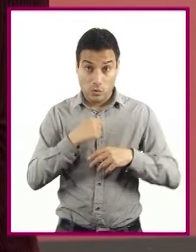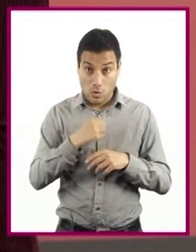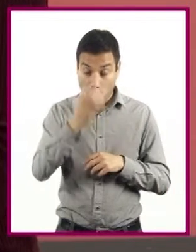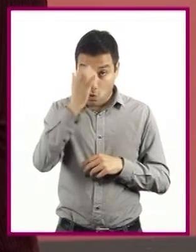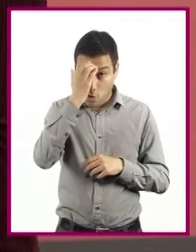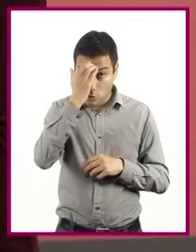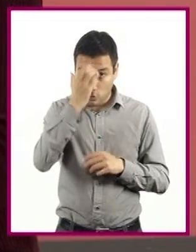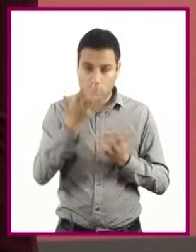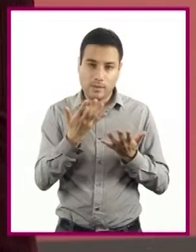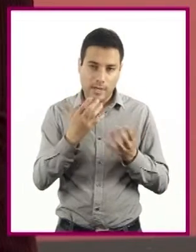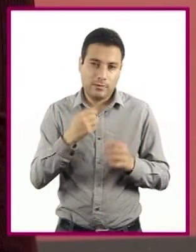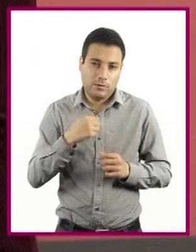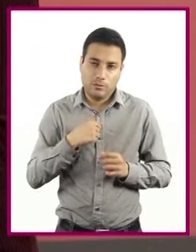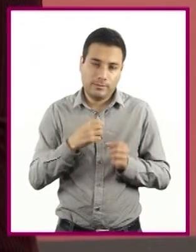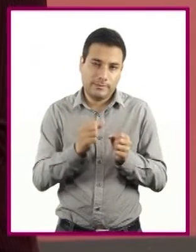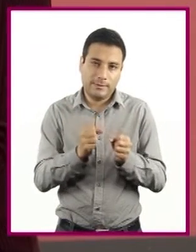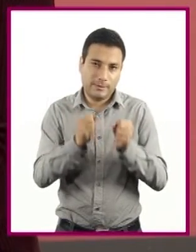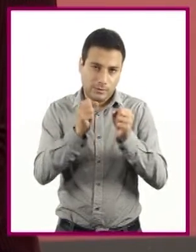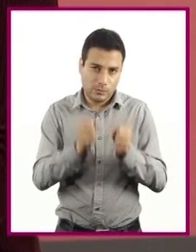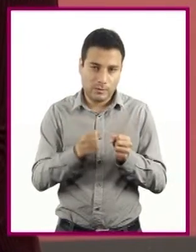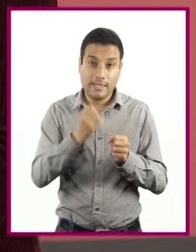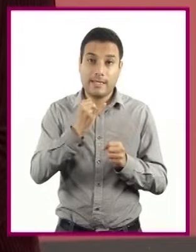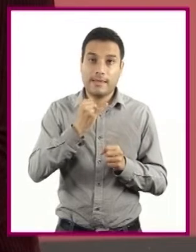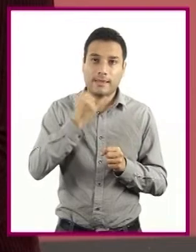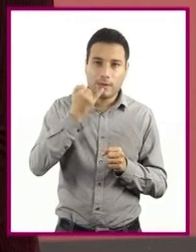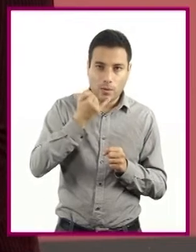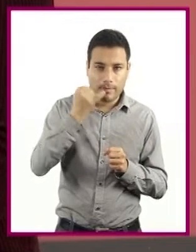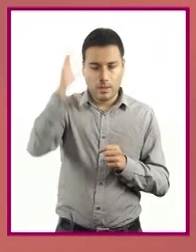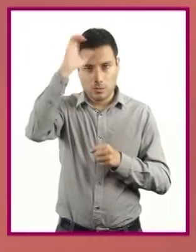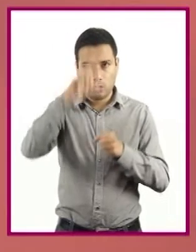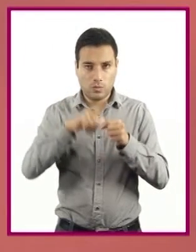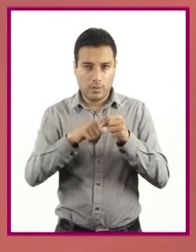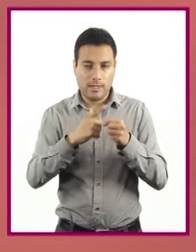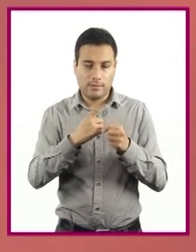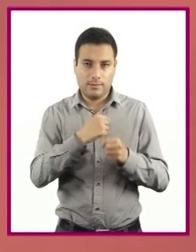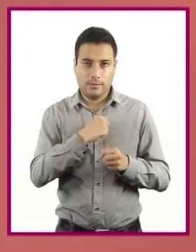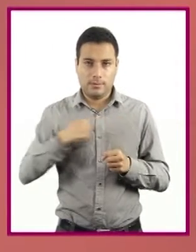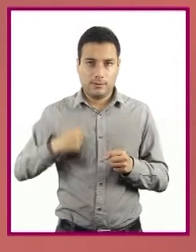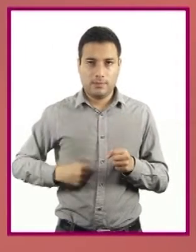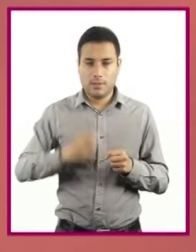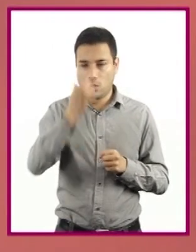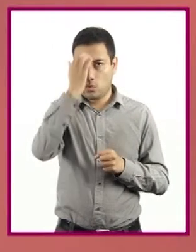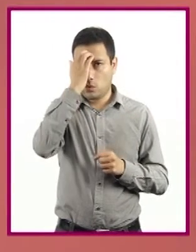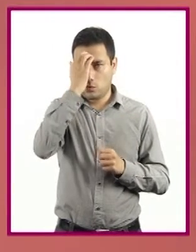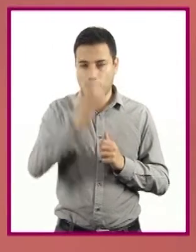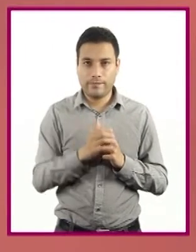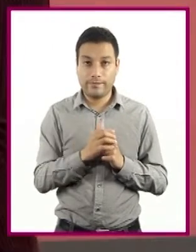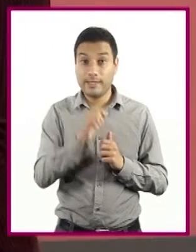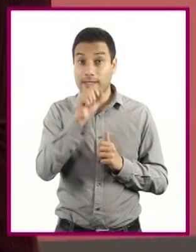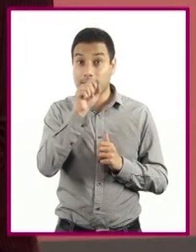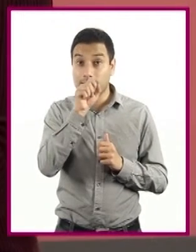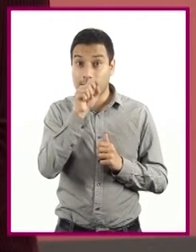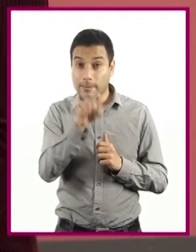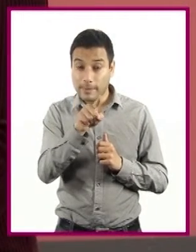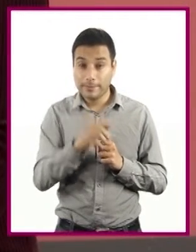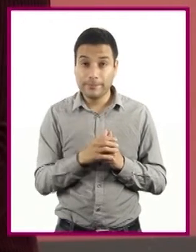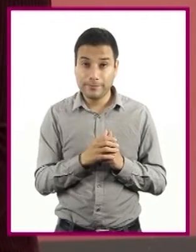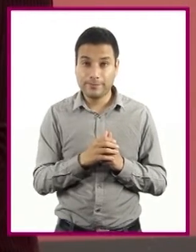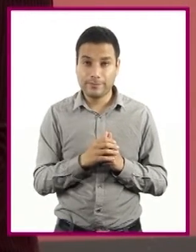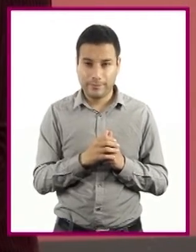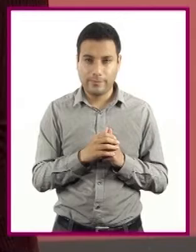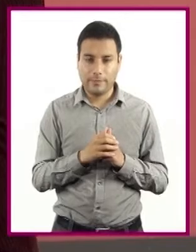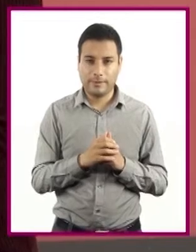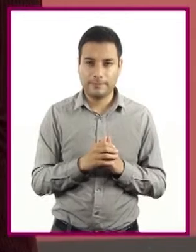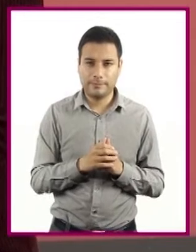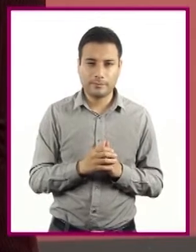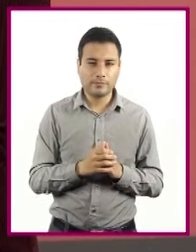nivel de conocimiento tanto del idioma como de la cultura china. Además, De la forma muy definida, la segunda